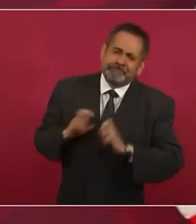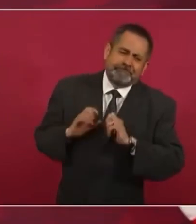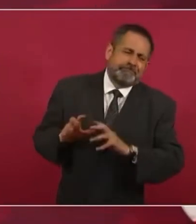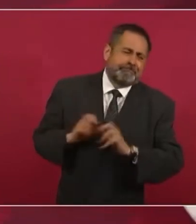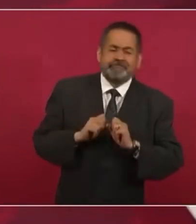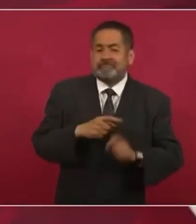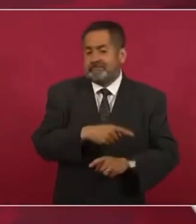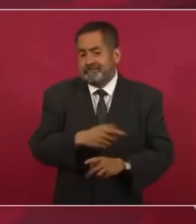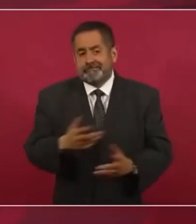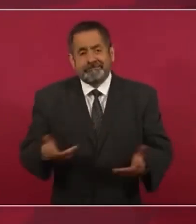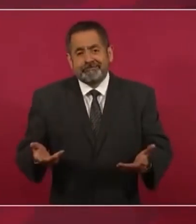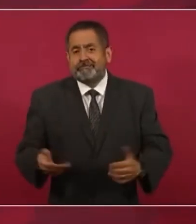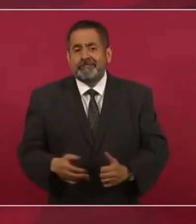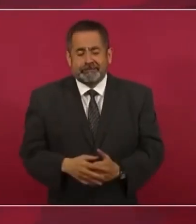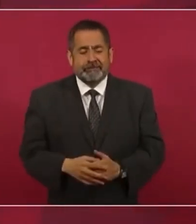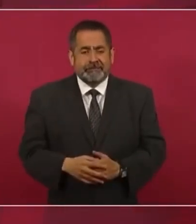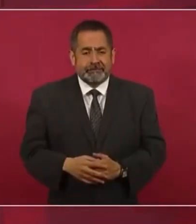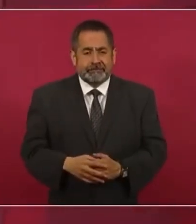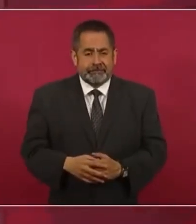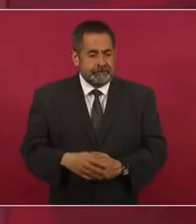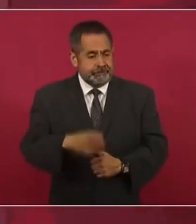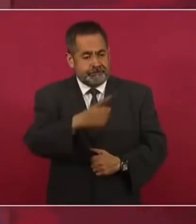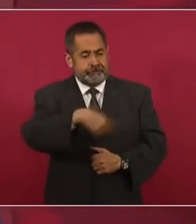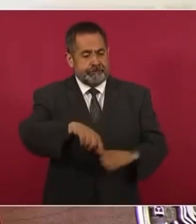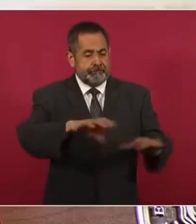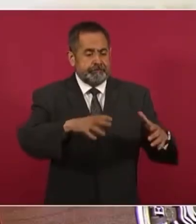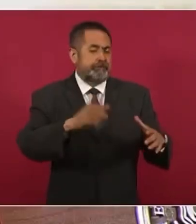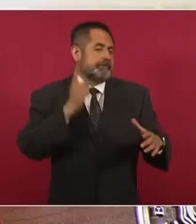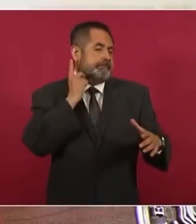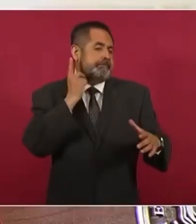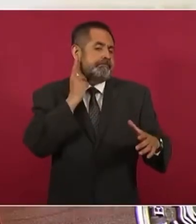Y estos diputados